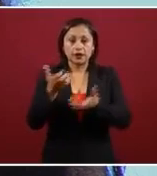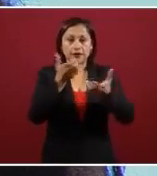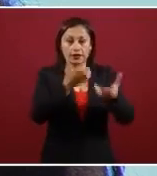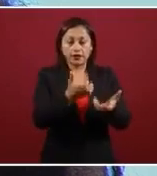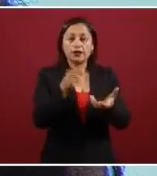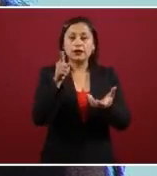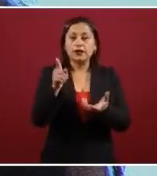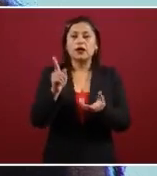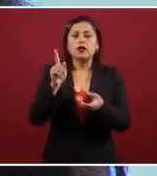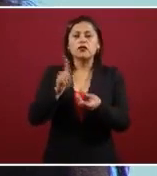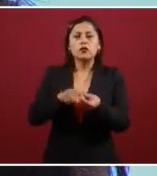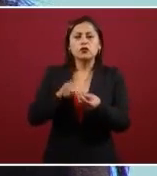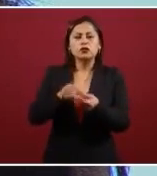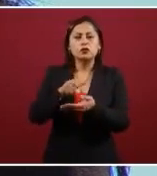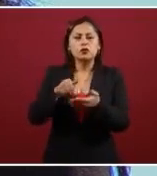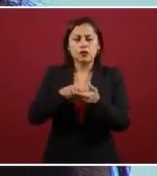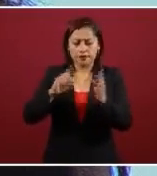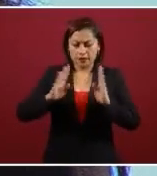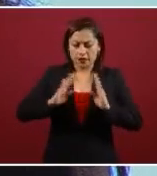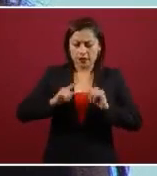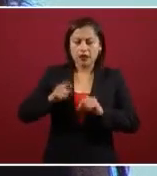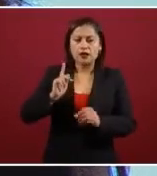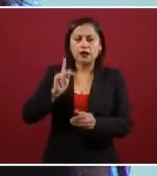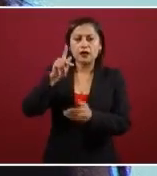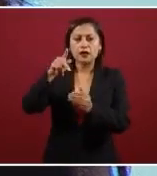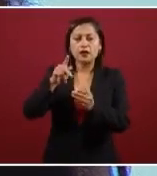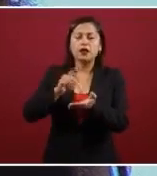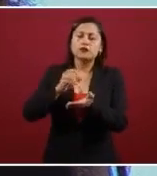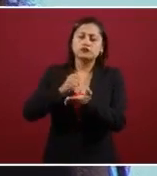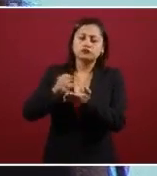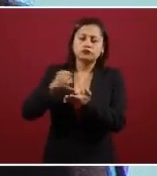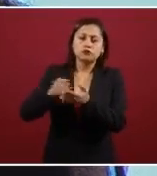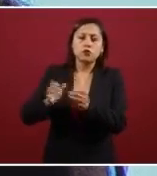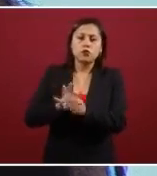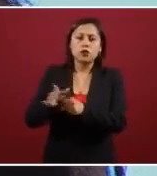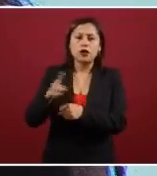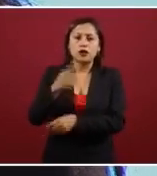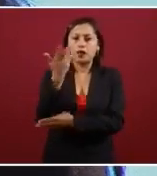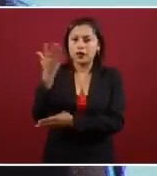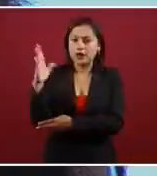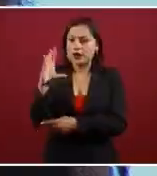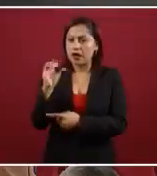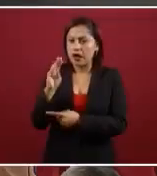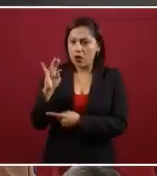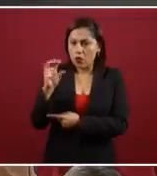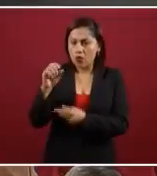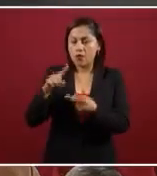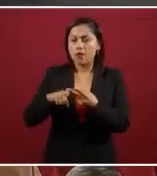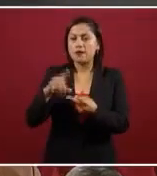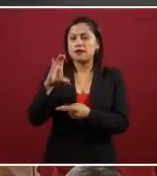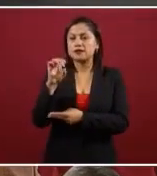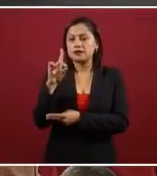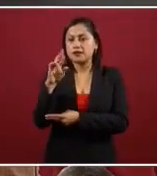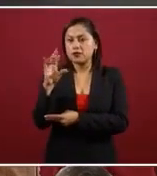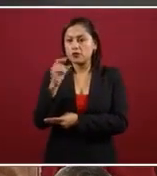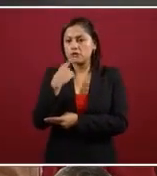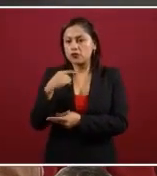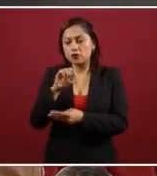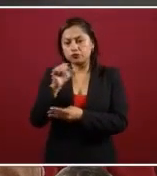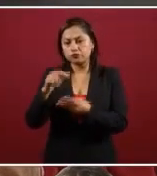militares, principalmente forestales o maderables. Hemos retirado caoba, cedro rojo, cedro blanco y también macuilis.